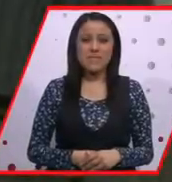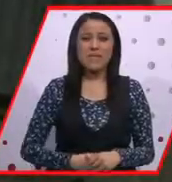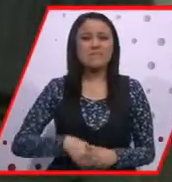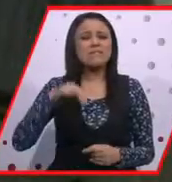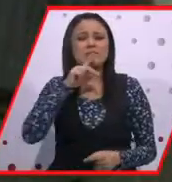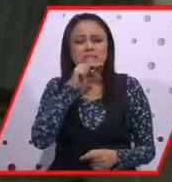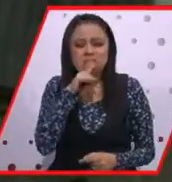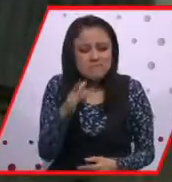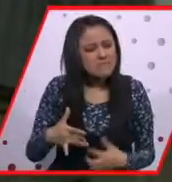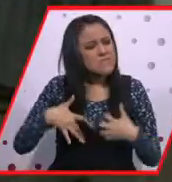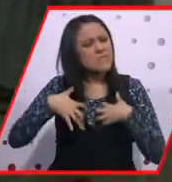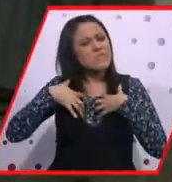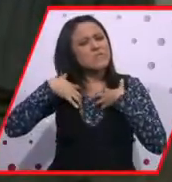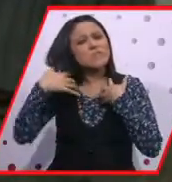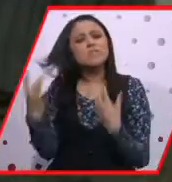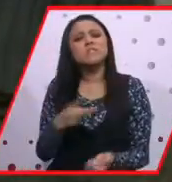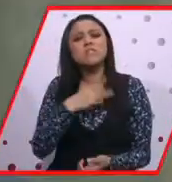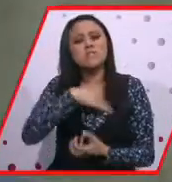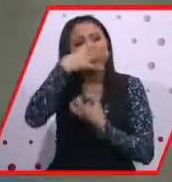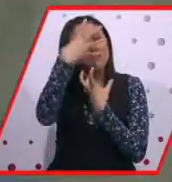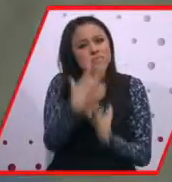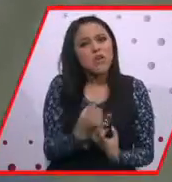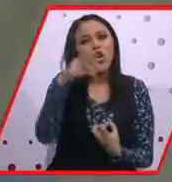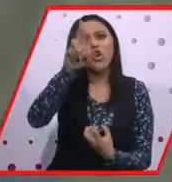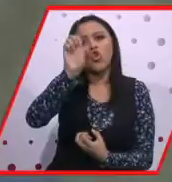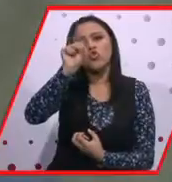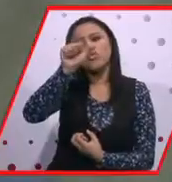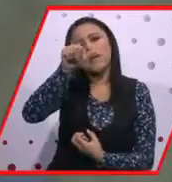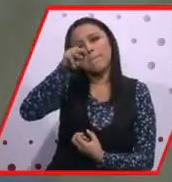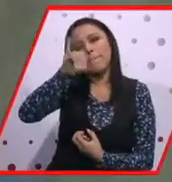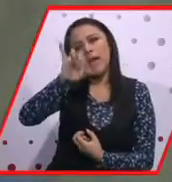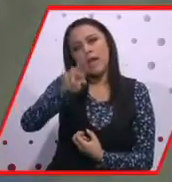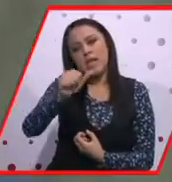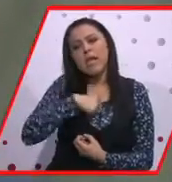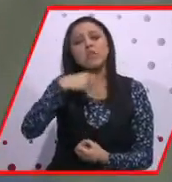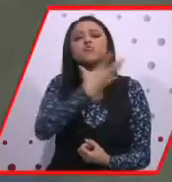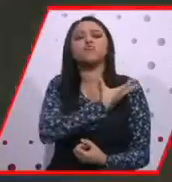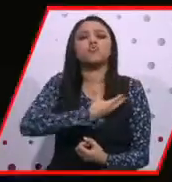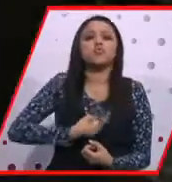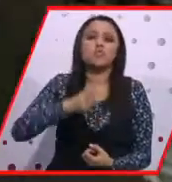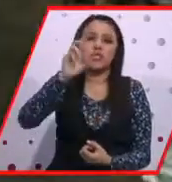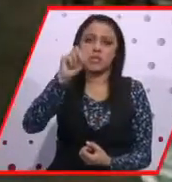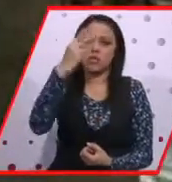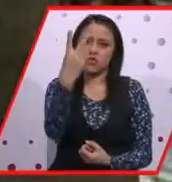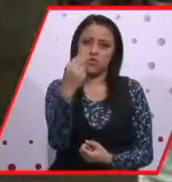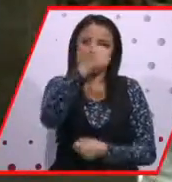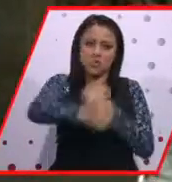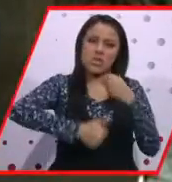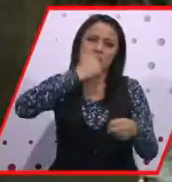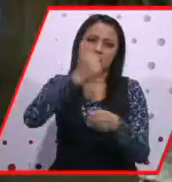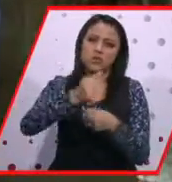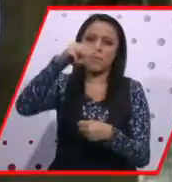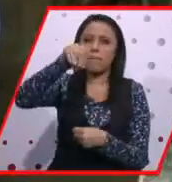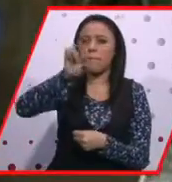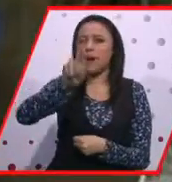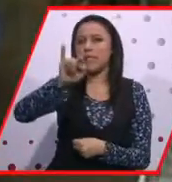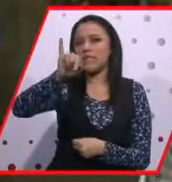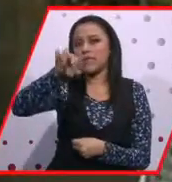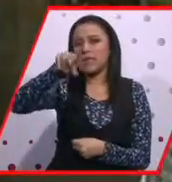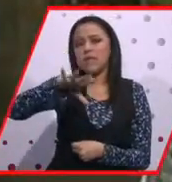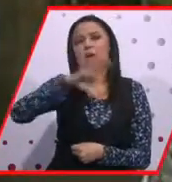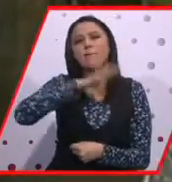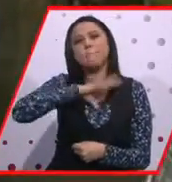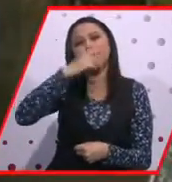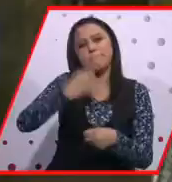Desesperación, tristeza y frustración ha pasado Rosa María, y es que su hijo Martín, de 32 años de edad, nació con diversos problemas de salud y